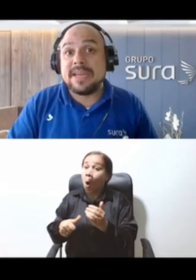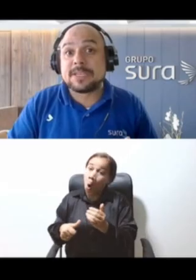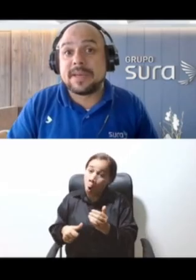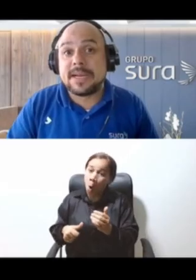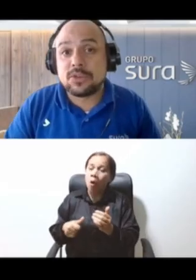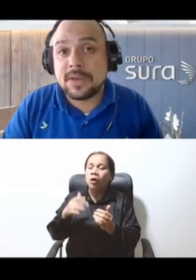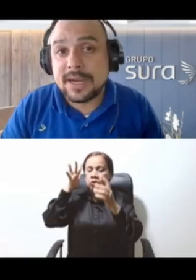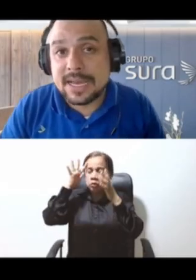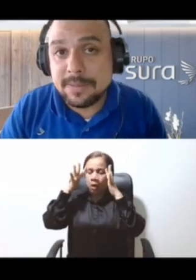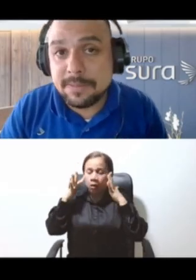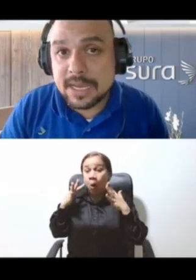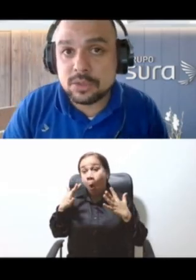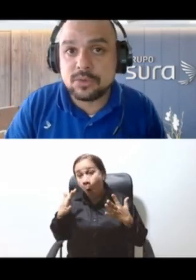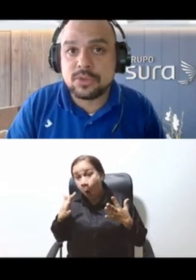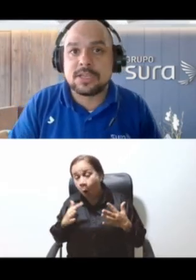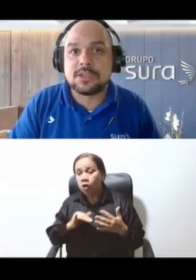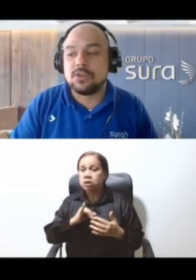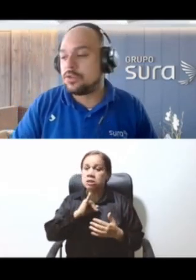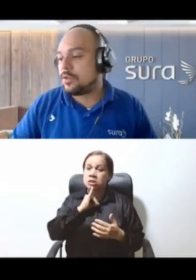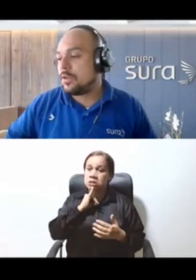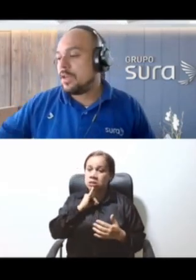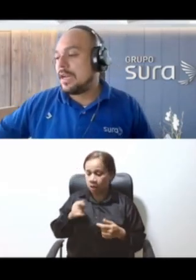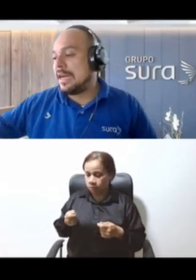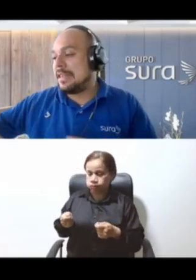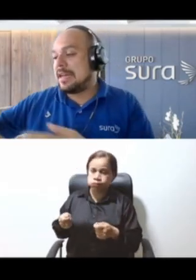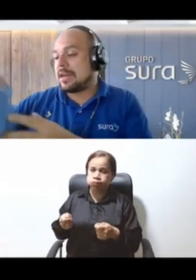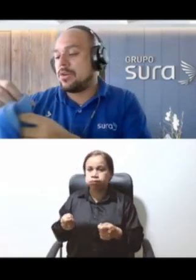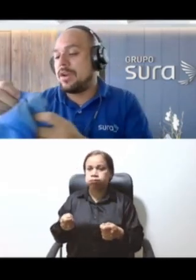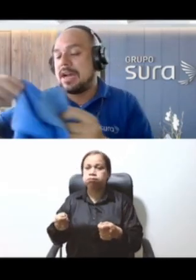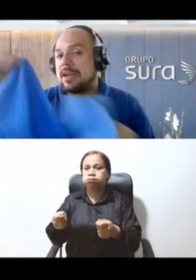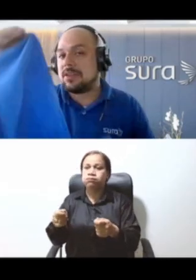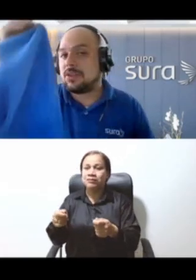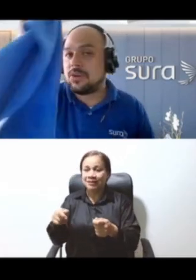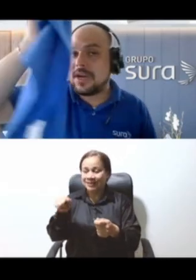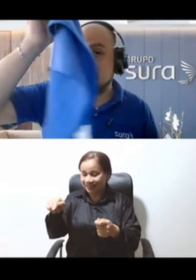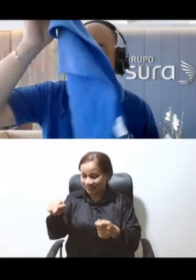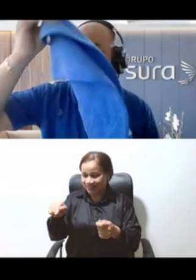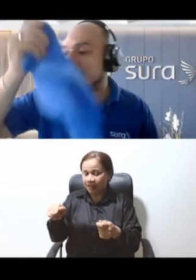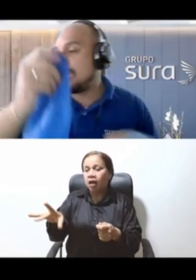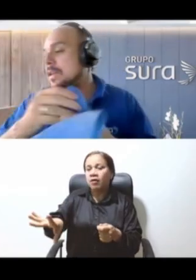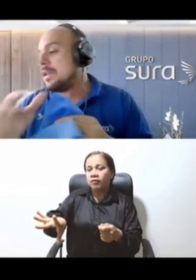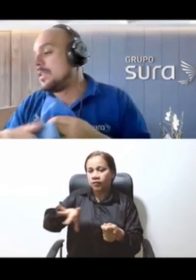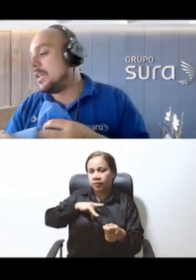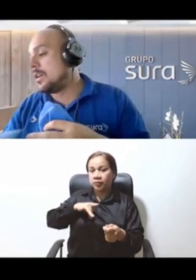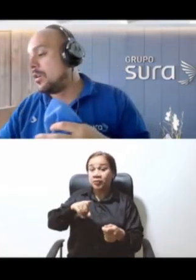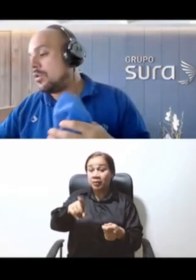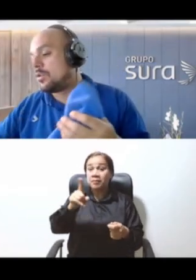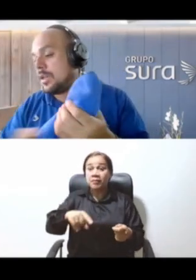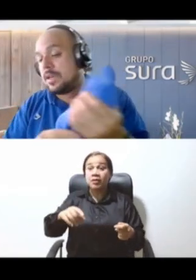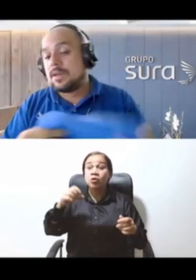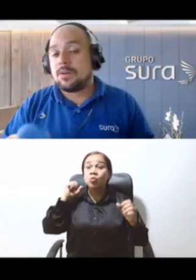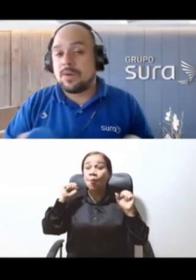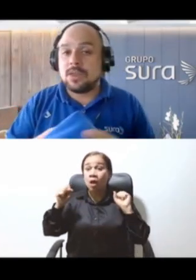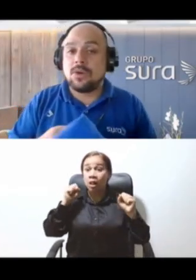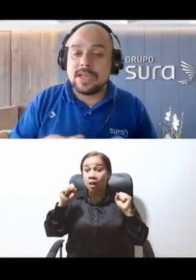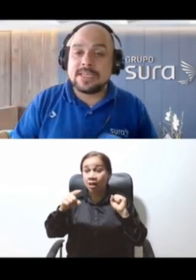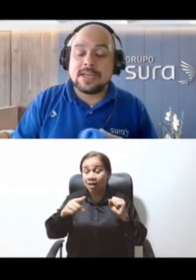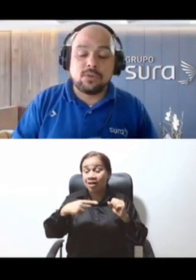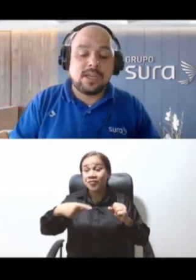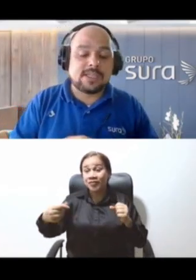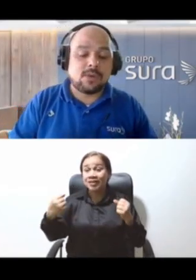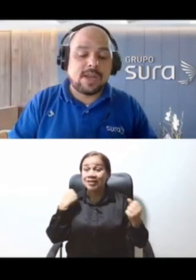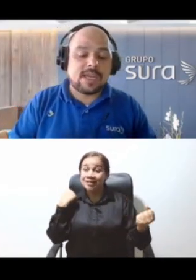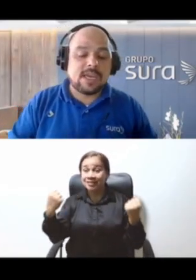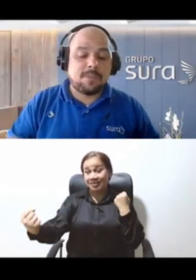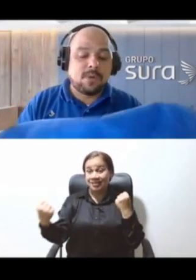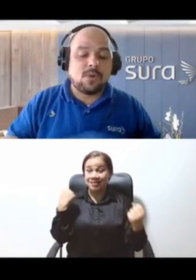mucho. Pilas para los que van a gimnasio, muchachos. Andar con la toallita. Chicos, cuando